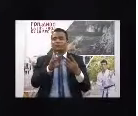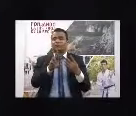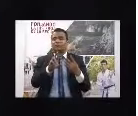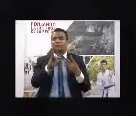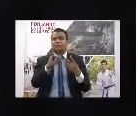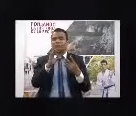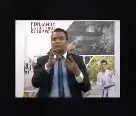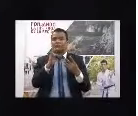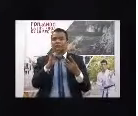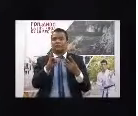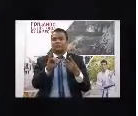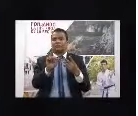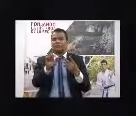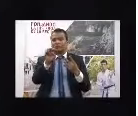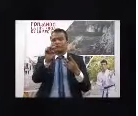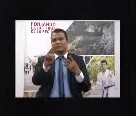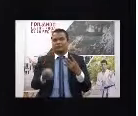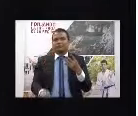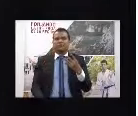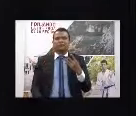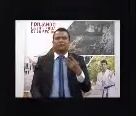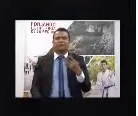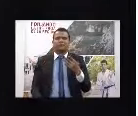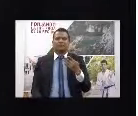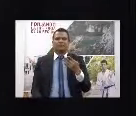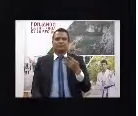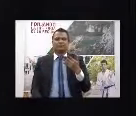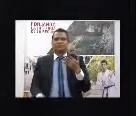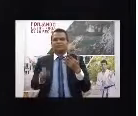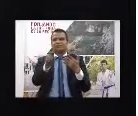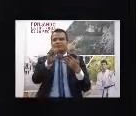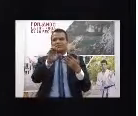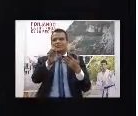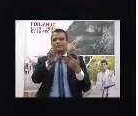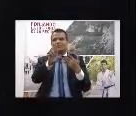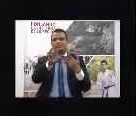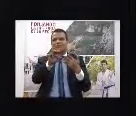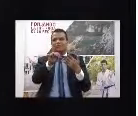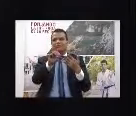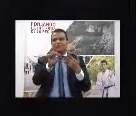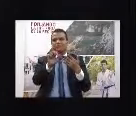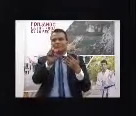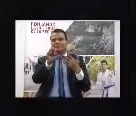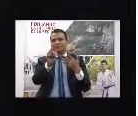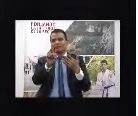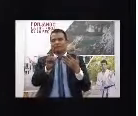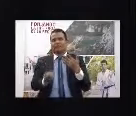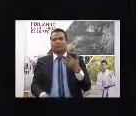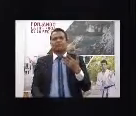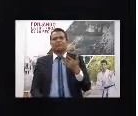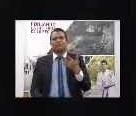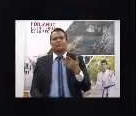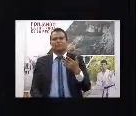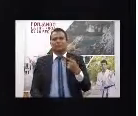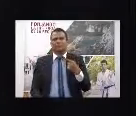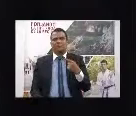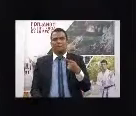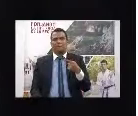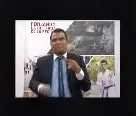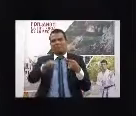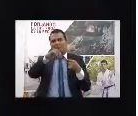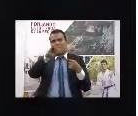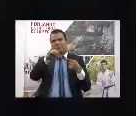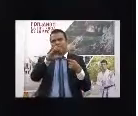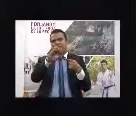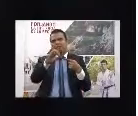Cristian Andrés Medina Ochoa. Germán David Murillas Mondragón.